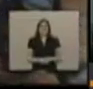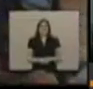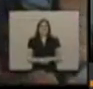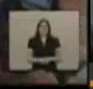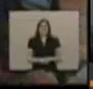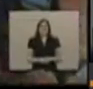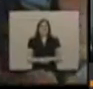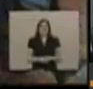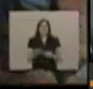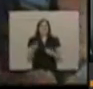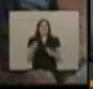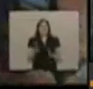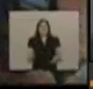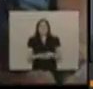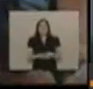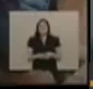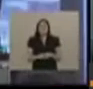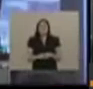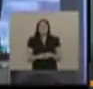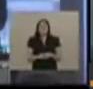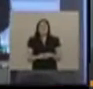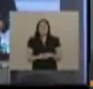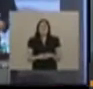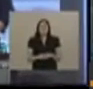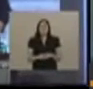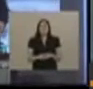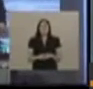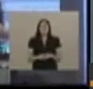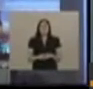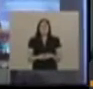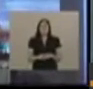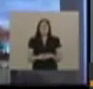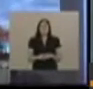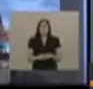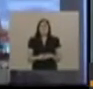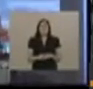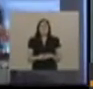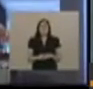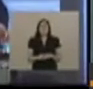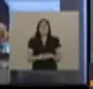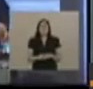que no se enoje la Fiat, por favor, que también anda muy bien, así que no se pueden quejar.